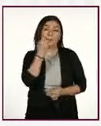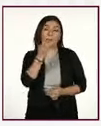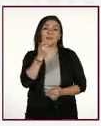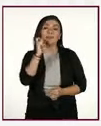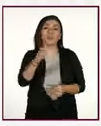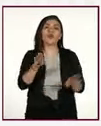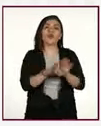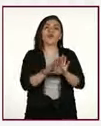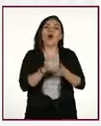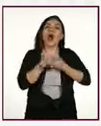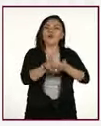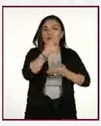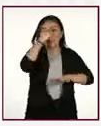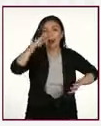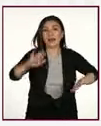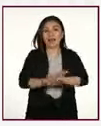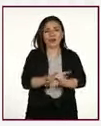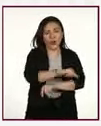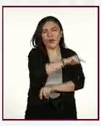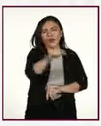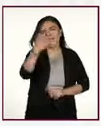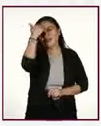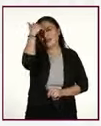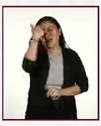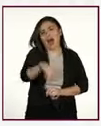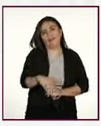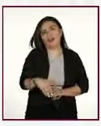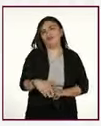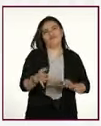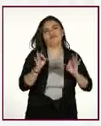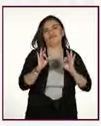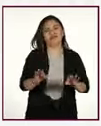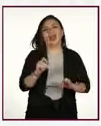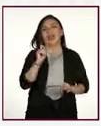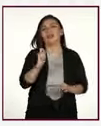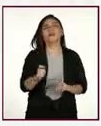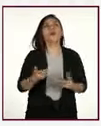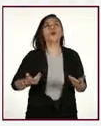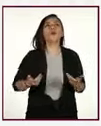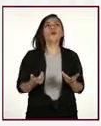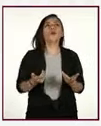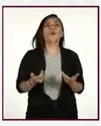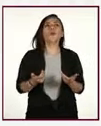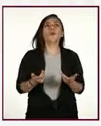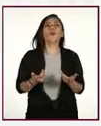¿no? Agentes de transformación que ellos saben muy bien qué es...